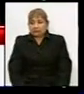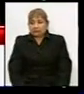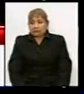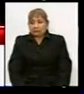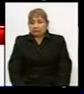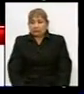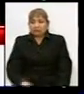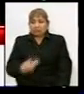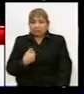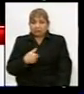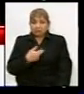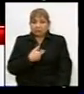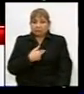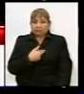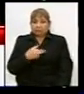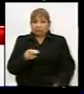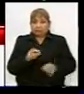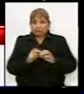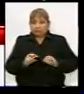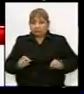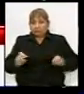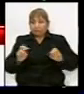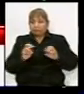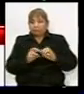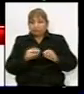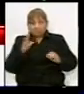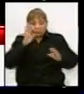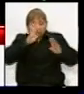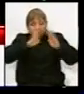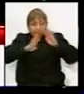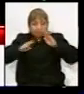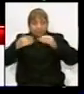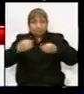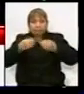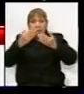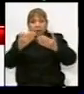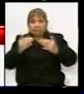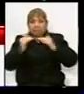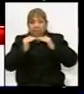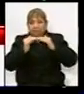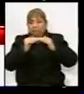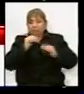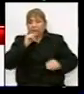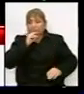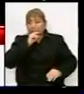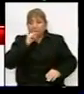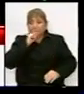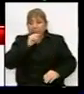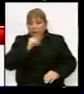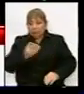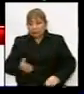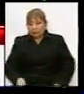un ejemplo que nosotros como parlamento si nos preocupamos en darles esa paridad a las mujeres